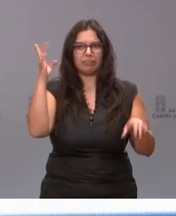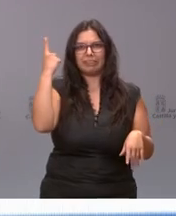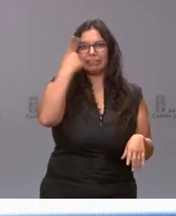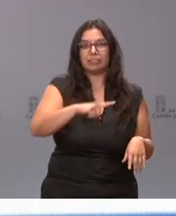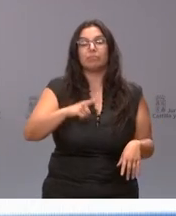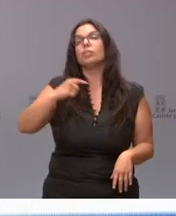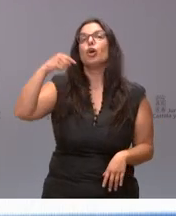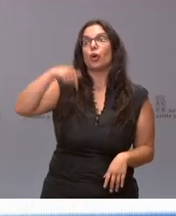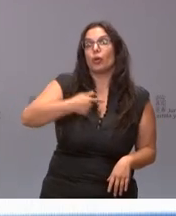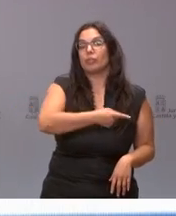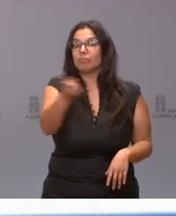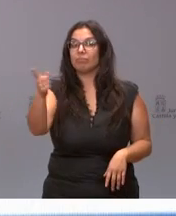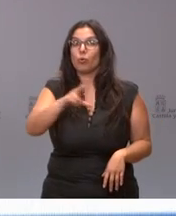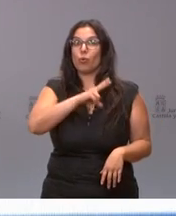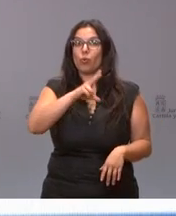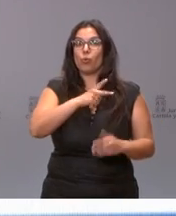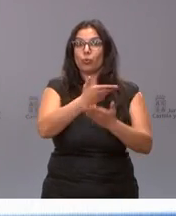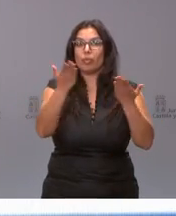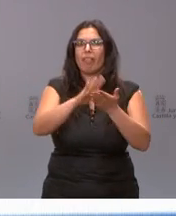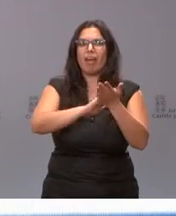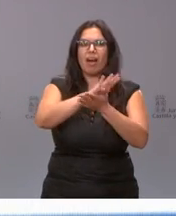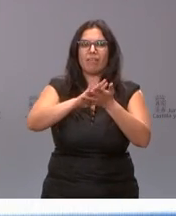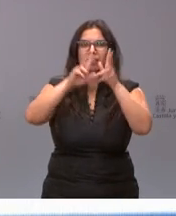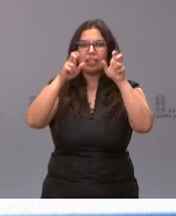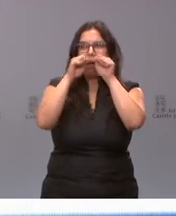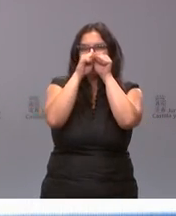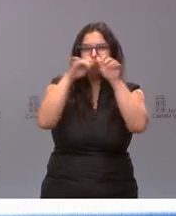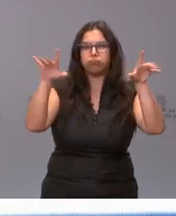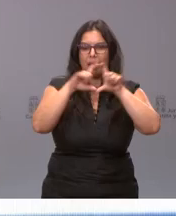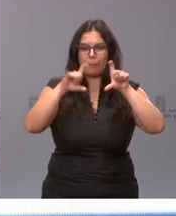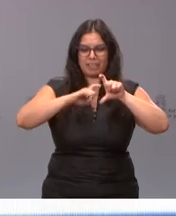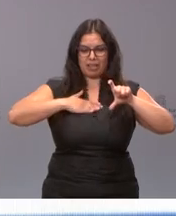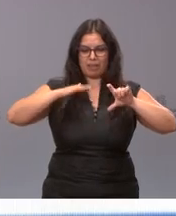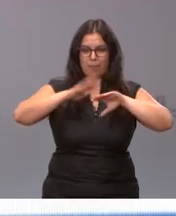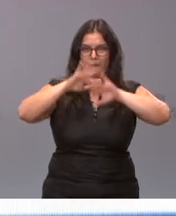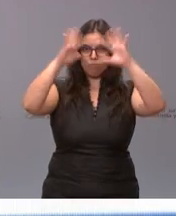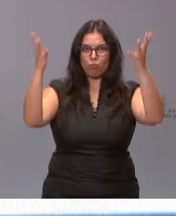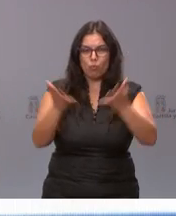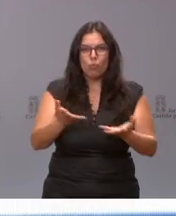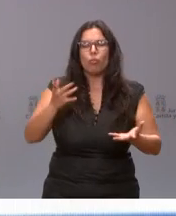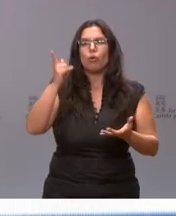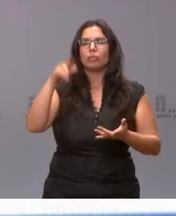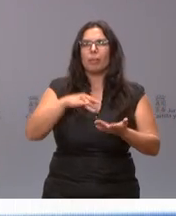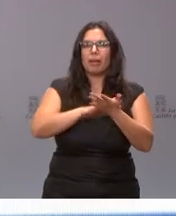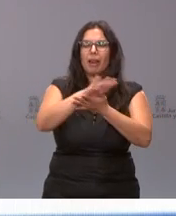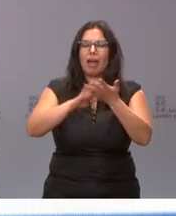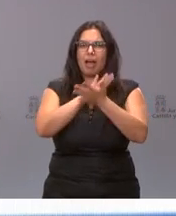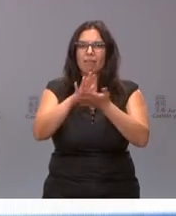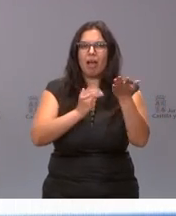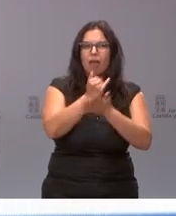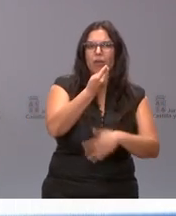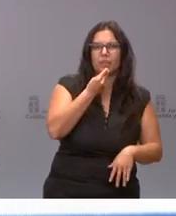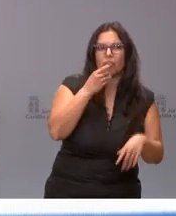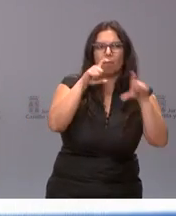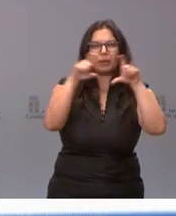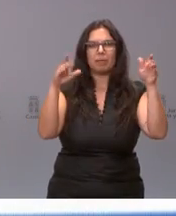hoy ustedes van a hablar de internacionalización, van a hablar también de agroalimentación, de la pequeña y de la mediana empresa, de